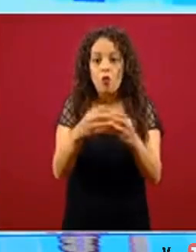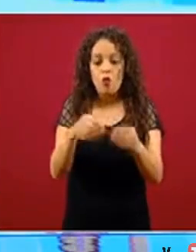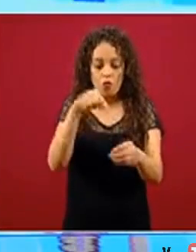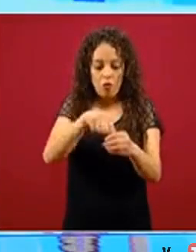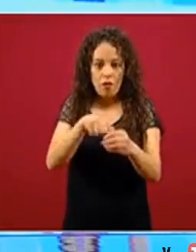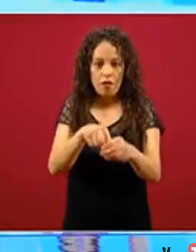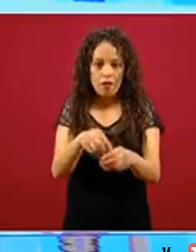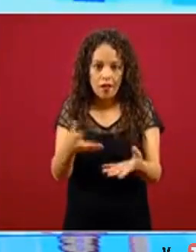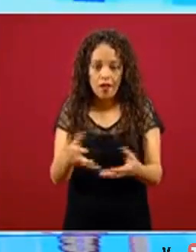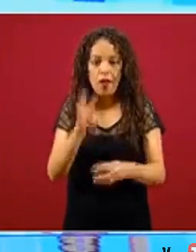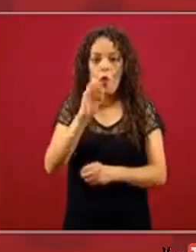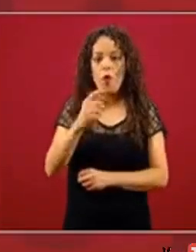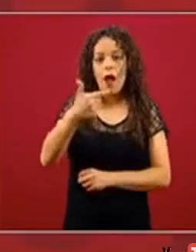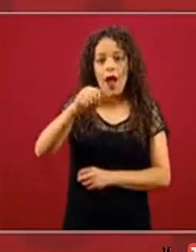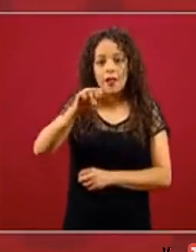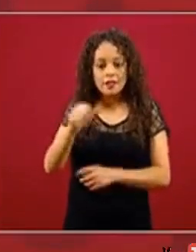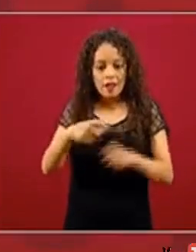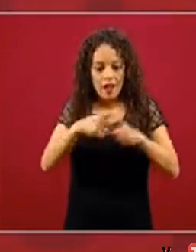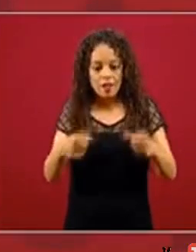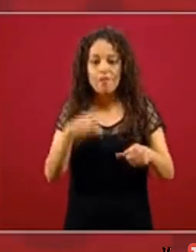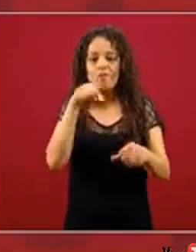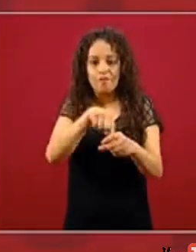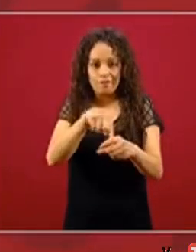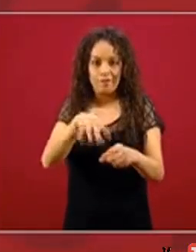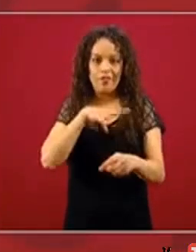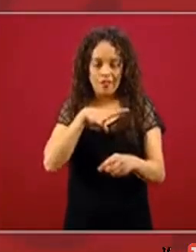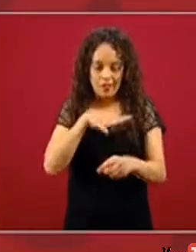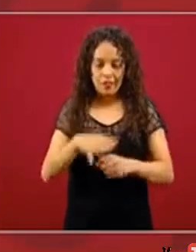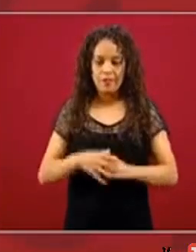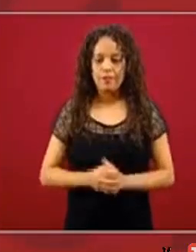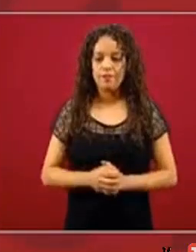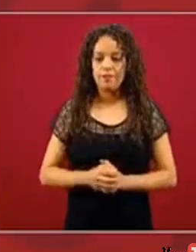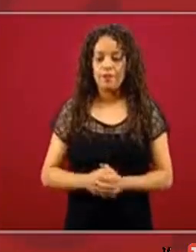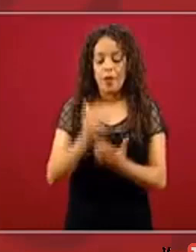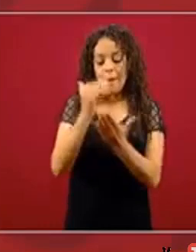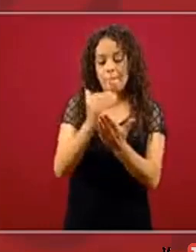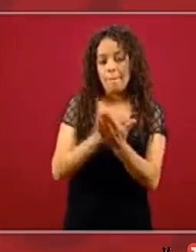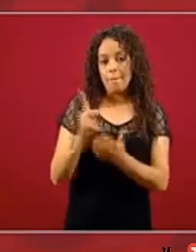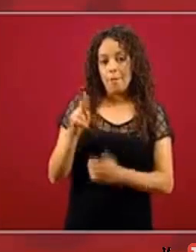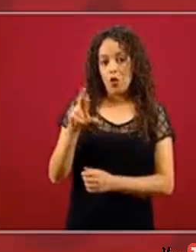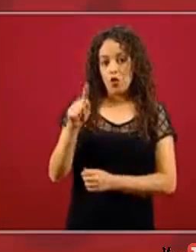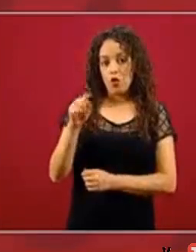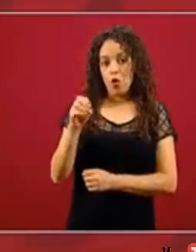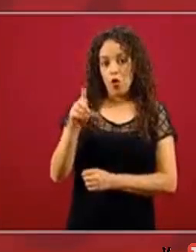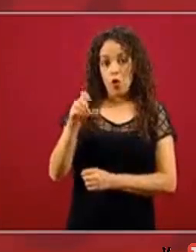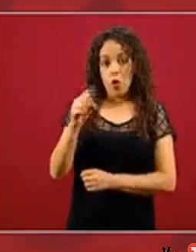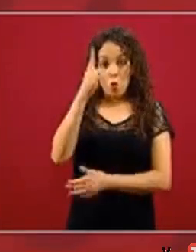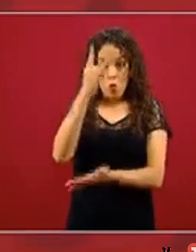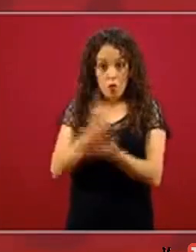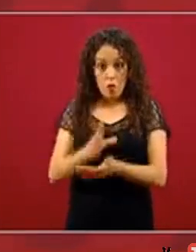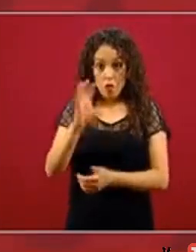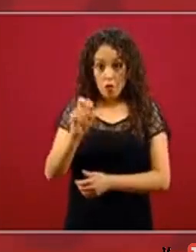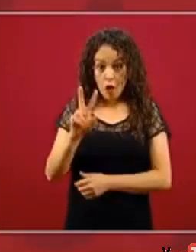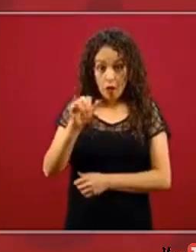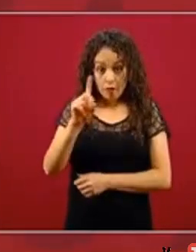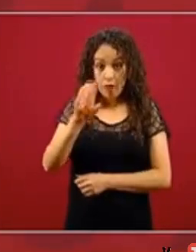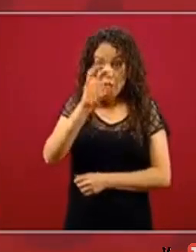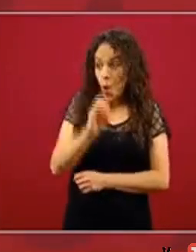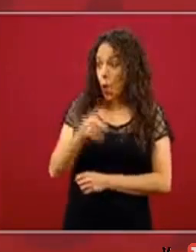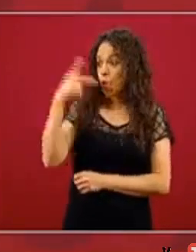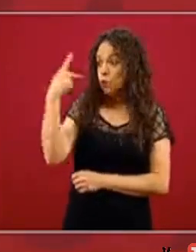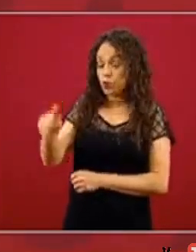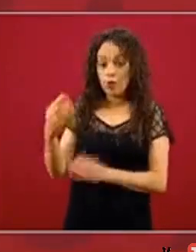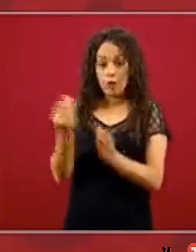etcétera. Existen protocolos técnicos, no es un protocolo específico de COVID ni es específico del IMSS.